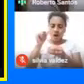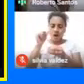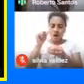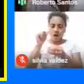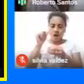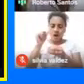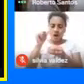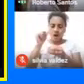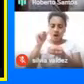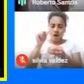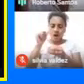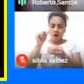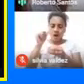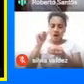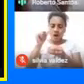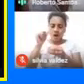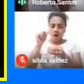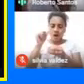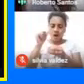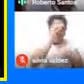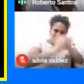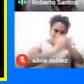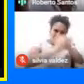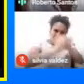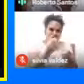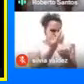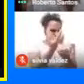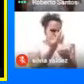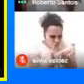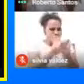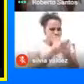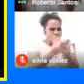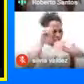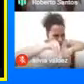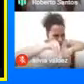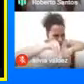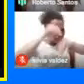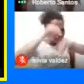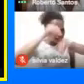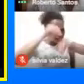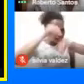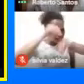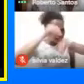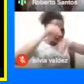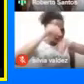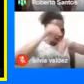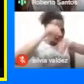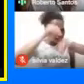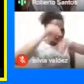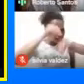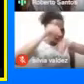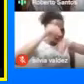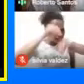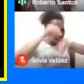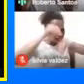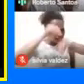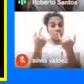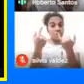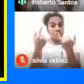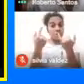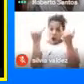capacitación Y de toda una serie De cosas Que requieren tiempo Por ahora En la página Ustedes